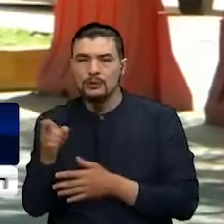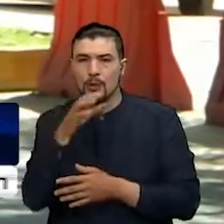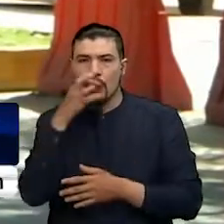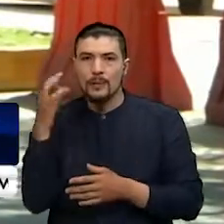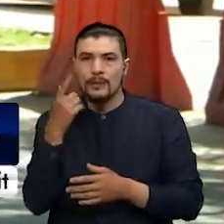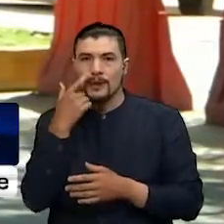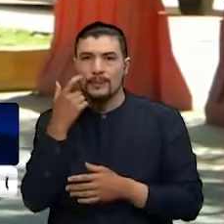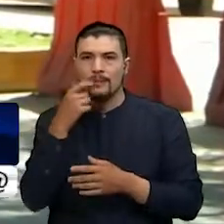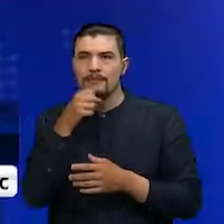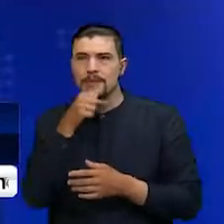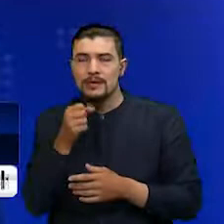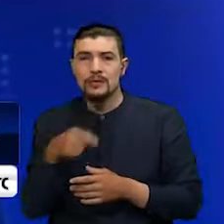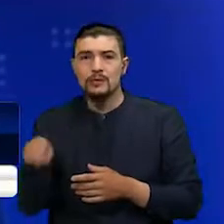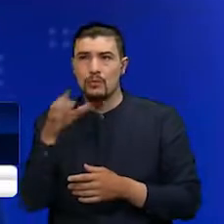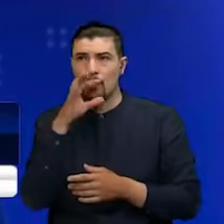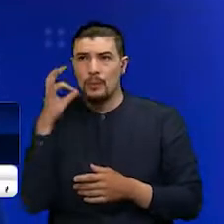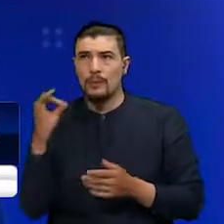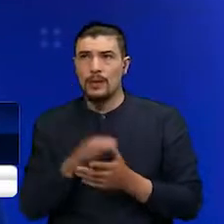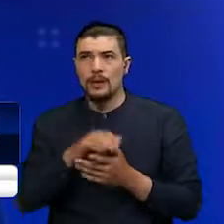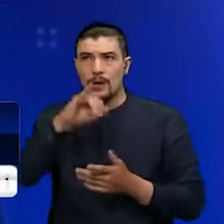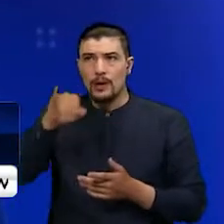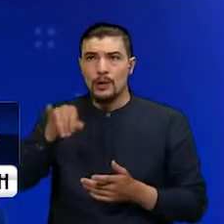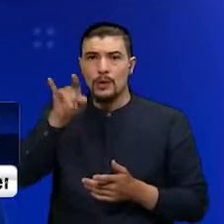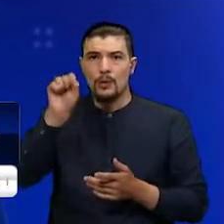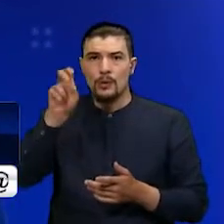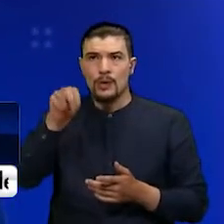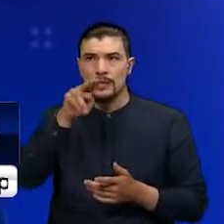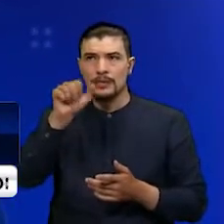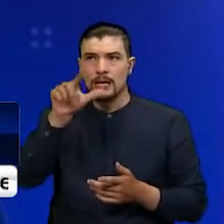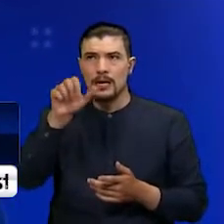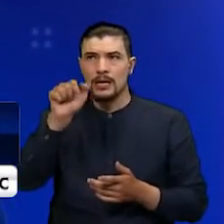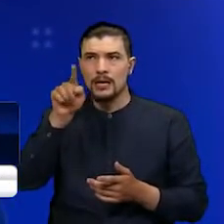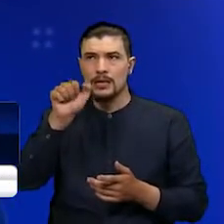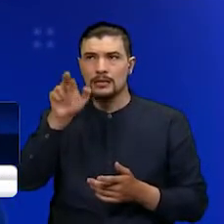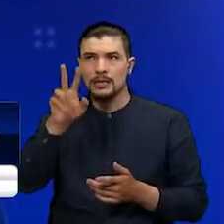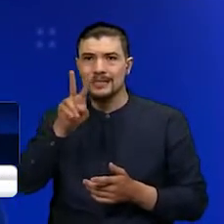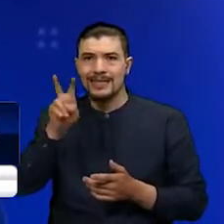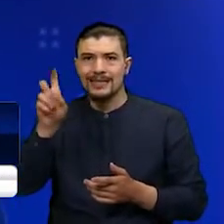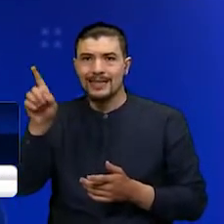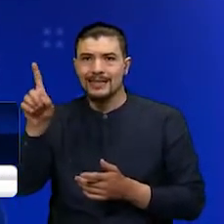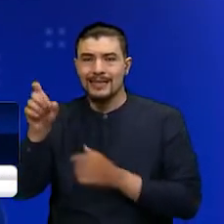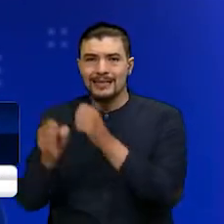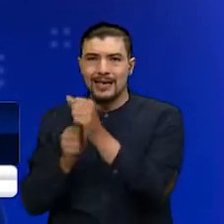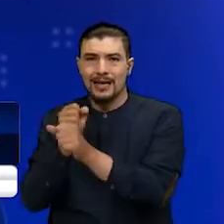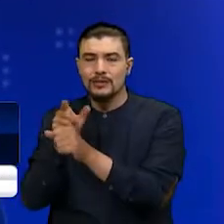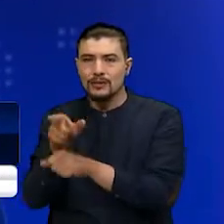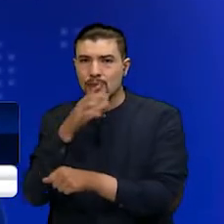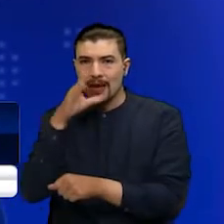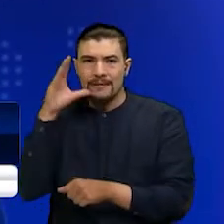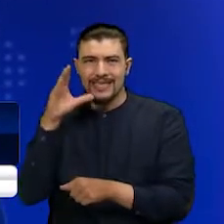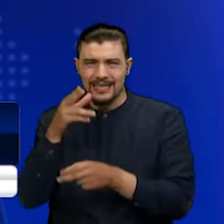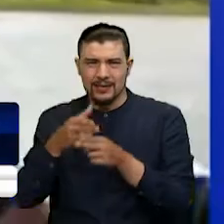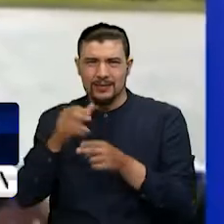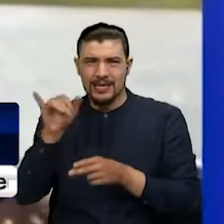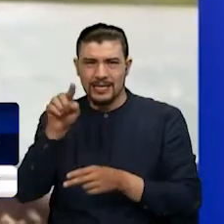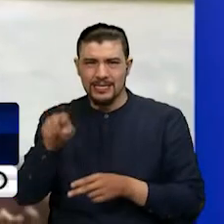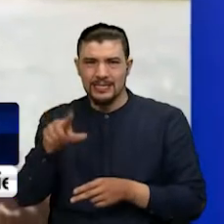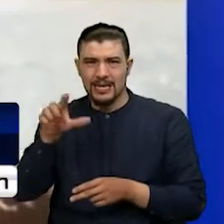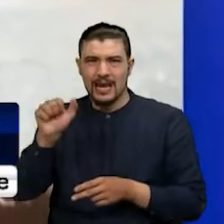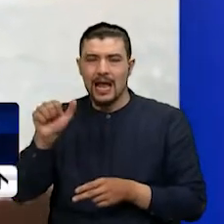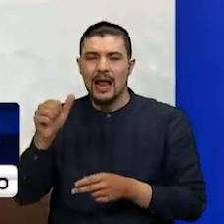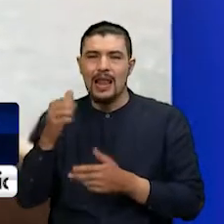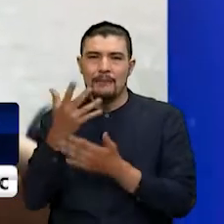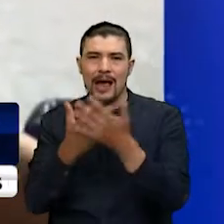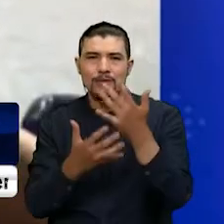padre. Juan Salazar Salazar, de 76 años de edad, fue secuestrado en la finca Isla La Mano de Dios, vereda Los Chorros de